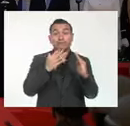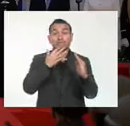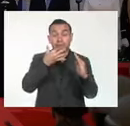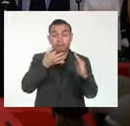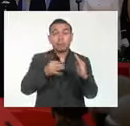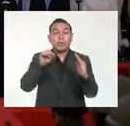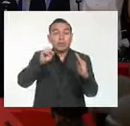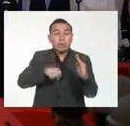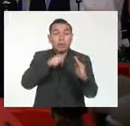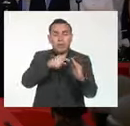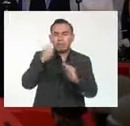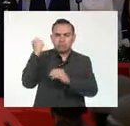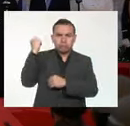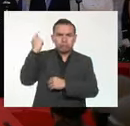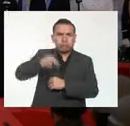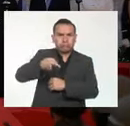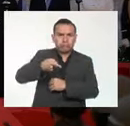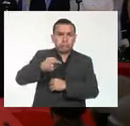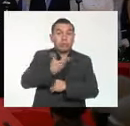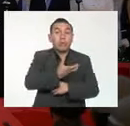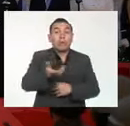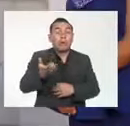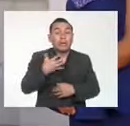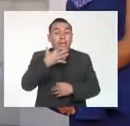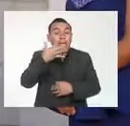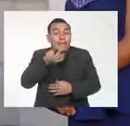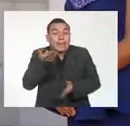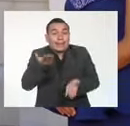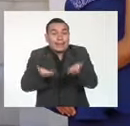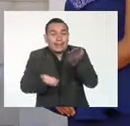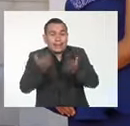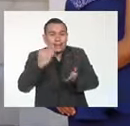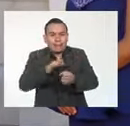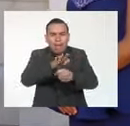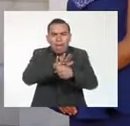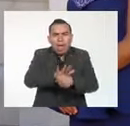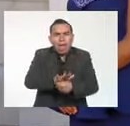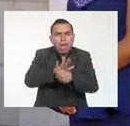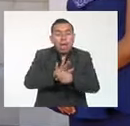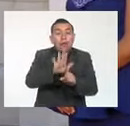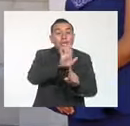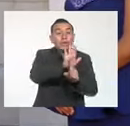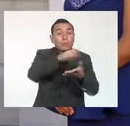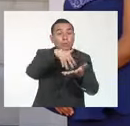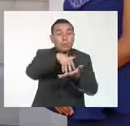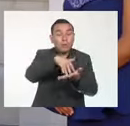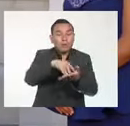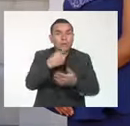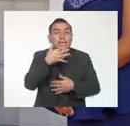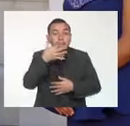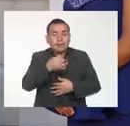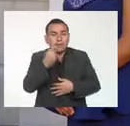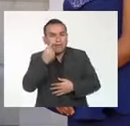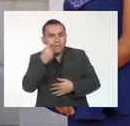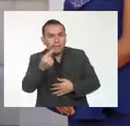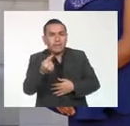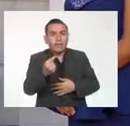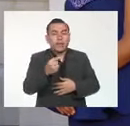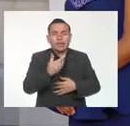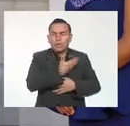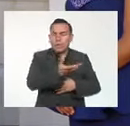ser considerados dictaduras. O al menos si reprimen a sus poblaciones. Porque yo he visto y todos hemos visto en las